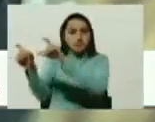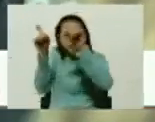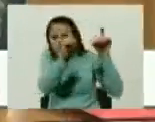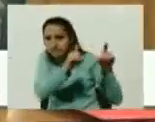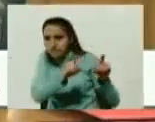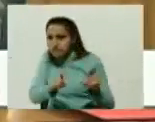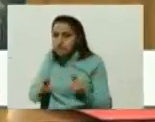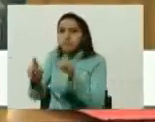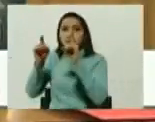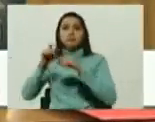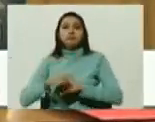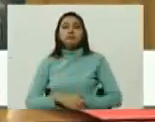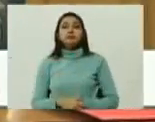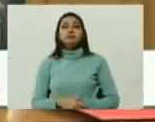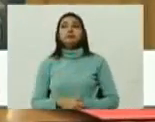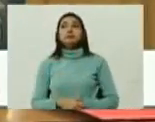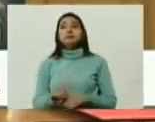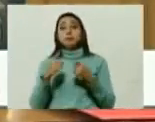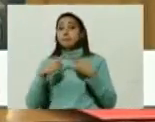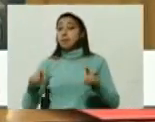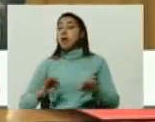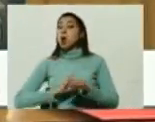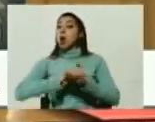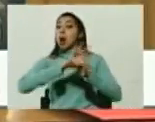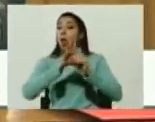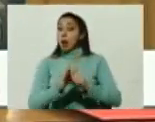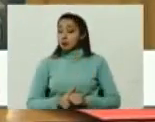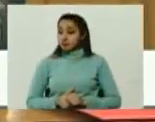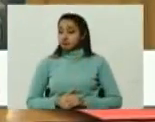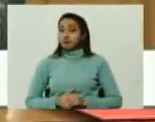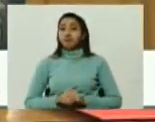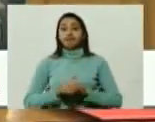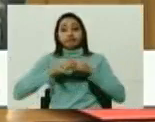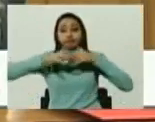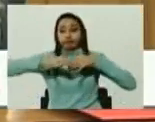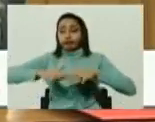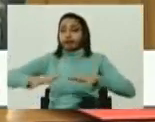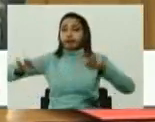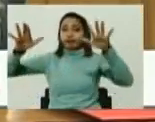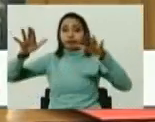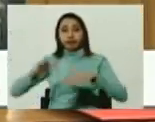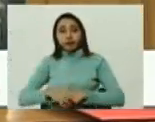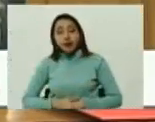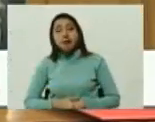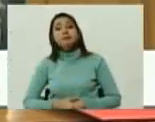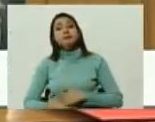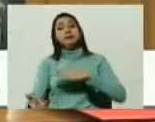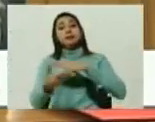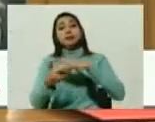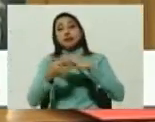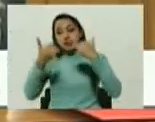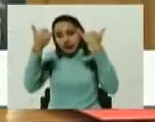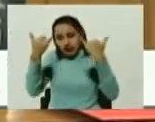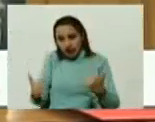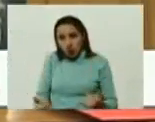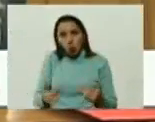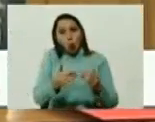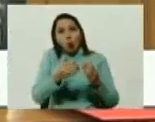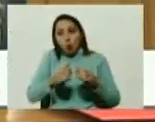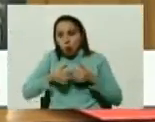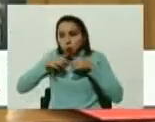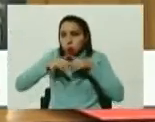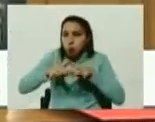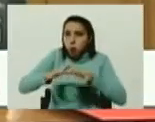sin embargo la pandemia ha aumentado las brechas e incluso la digital al de césar al